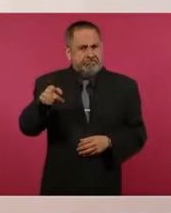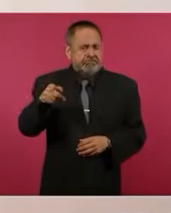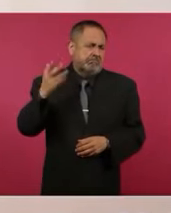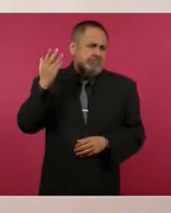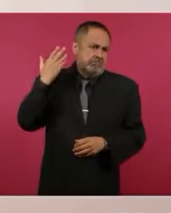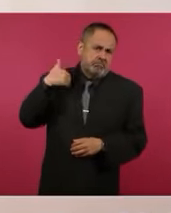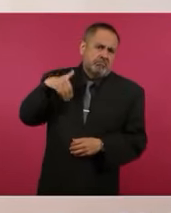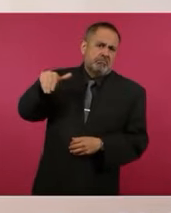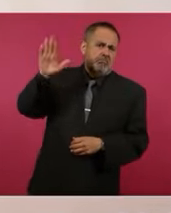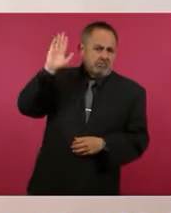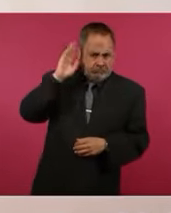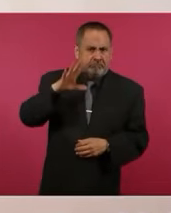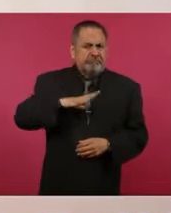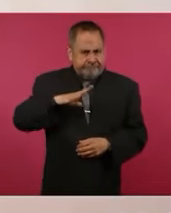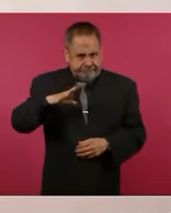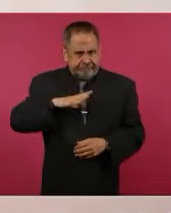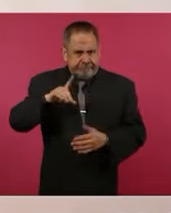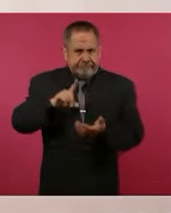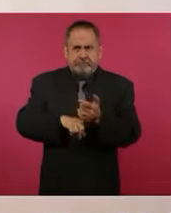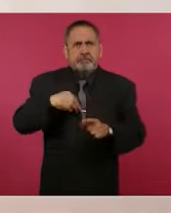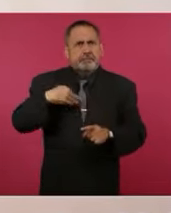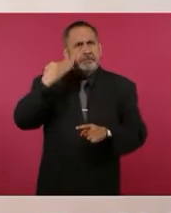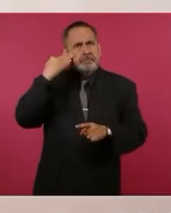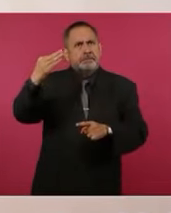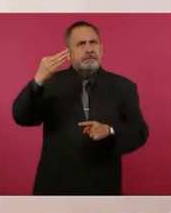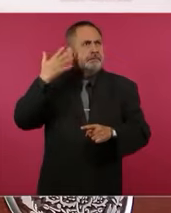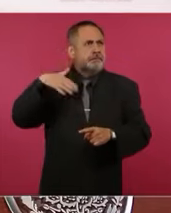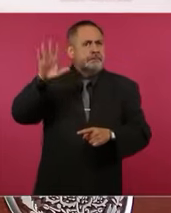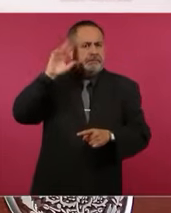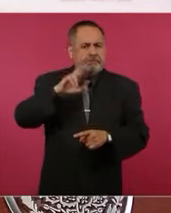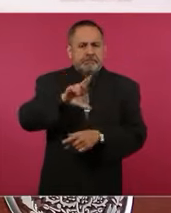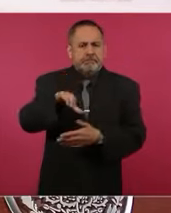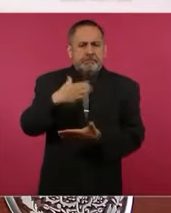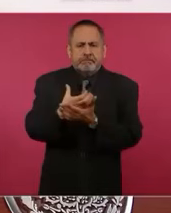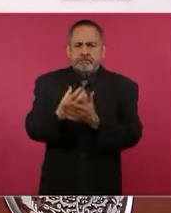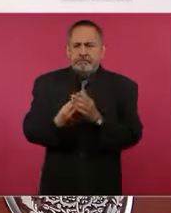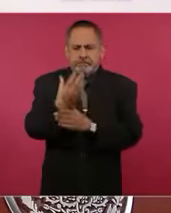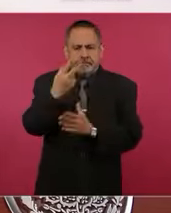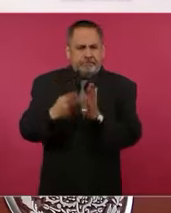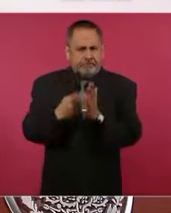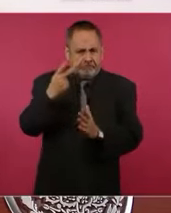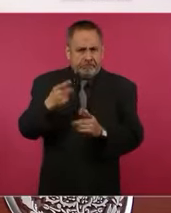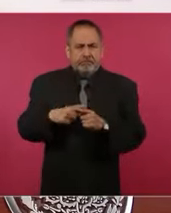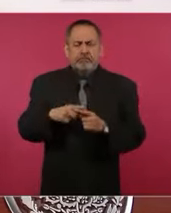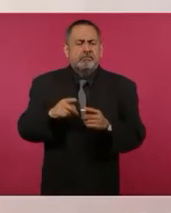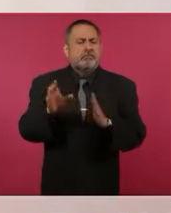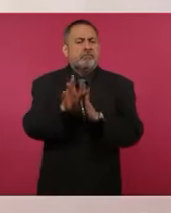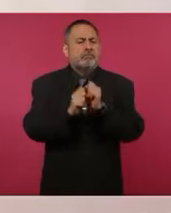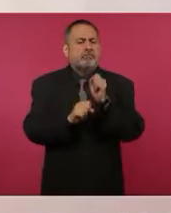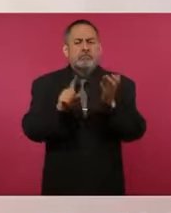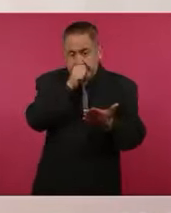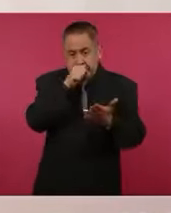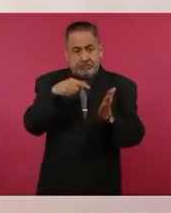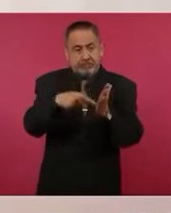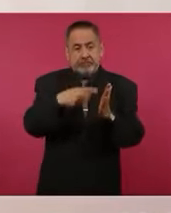llevó a cabo eso en la época de la República Restaurada, en la Constitución del 57